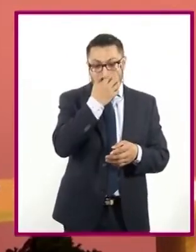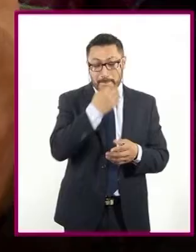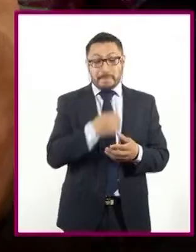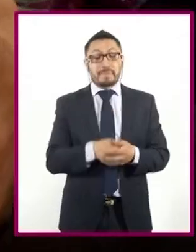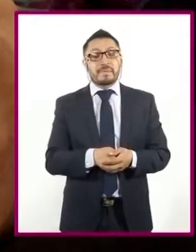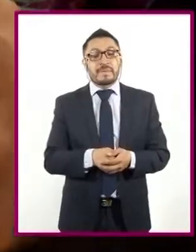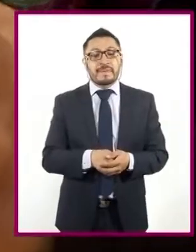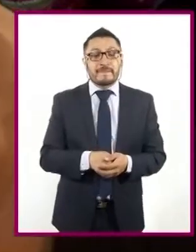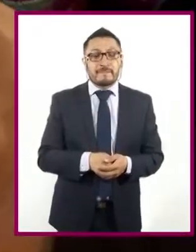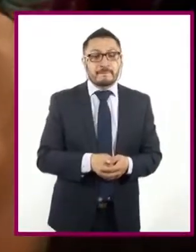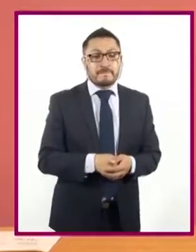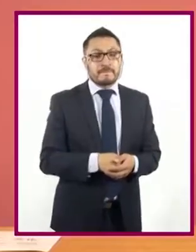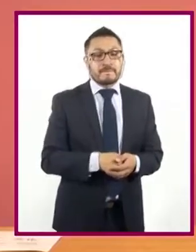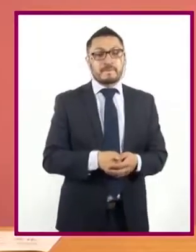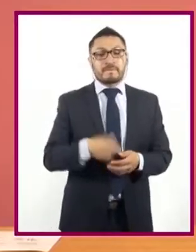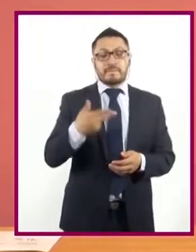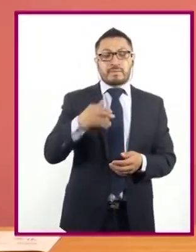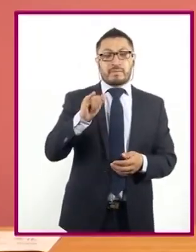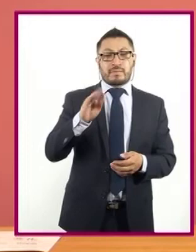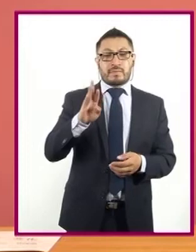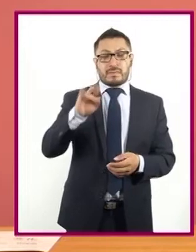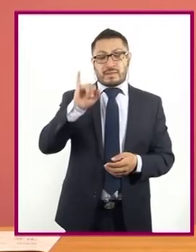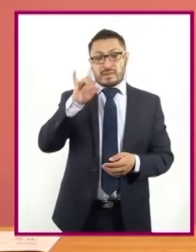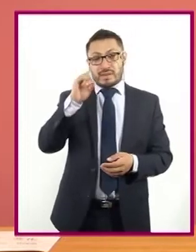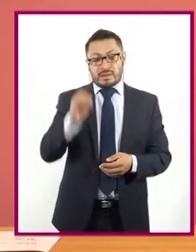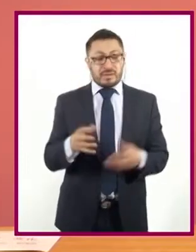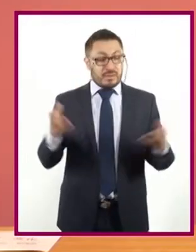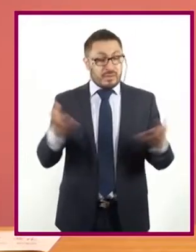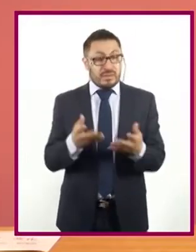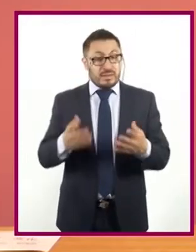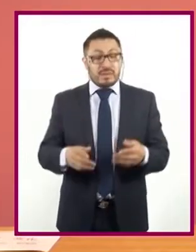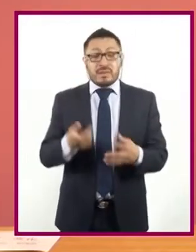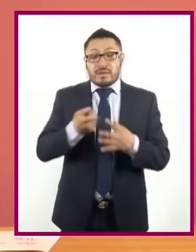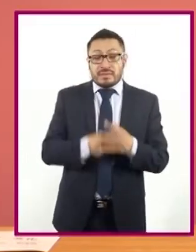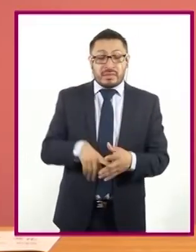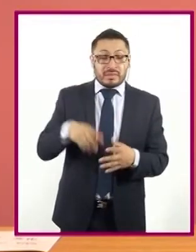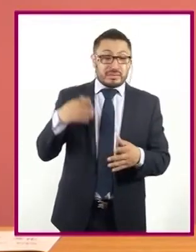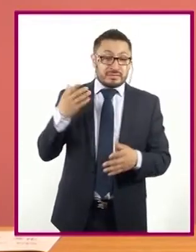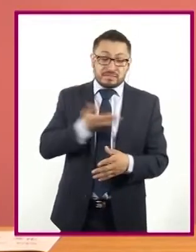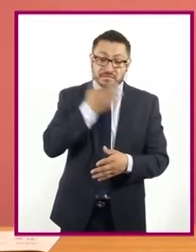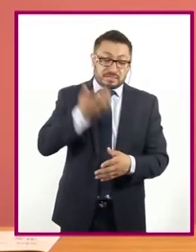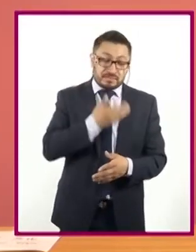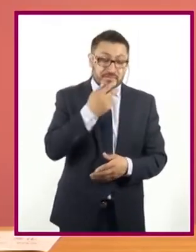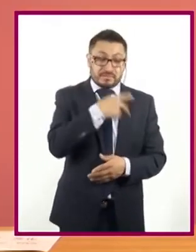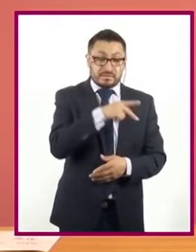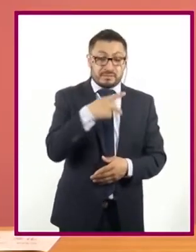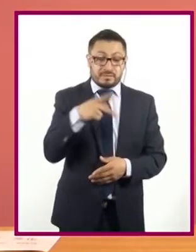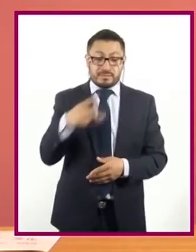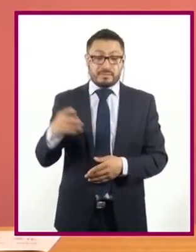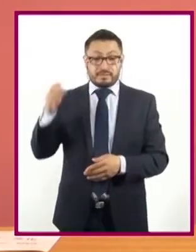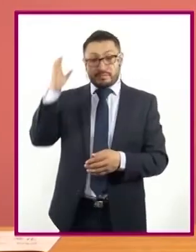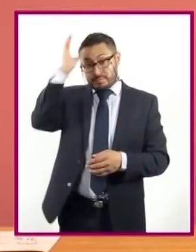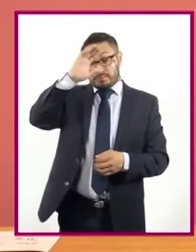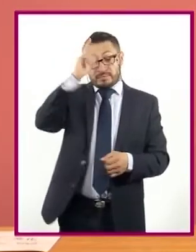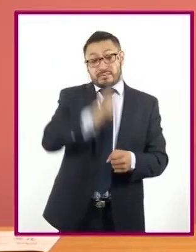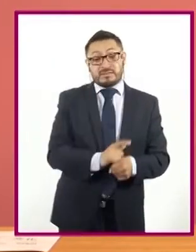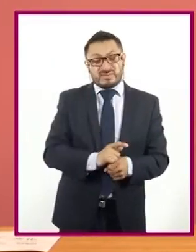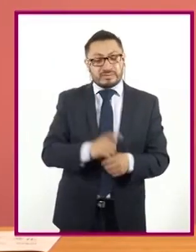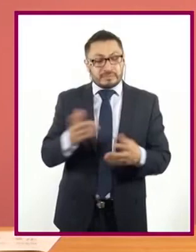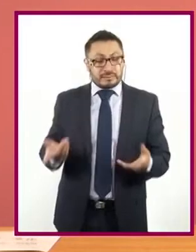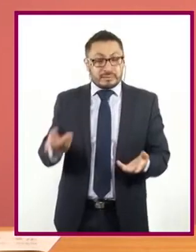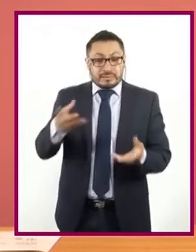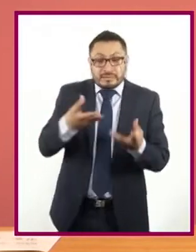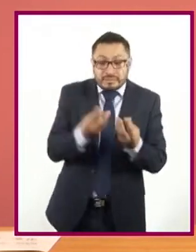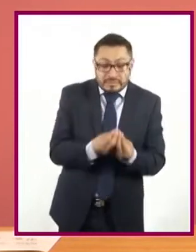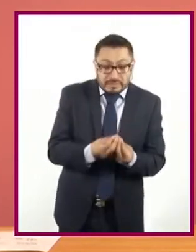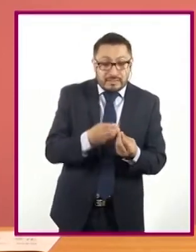Y dice: híbrido generado a partir de las costumbres propias de tantas civilizaciones que conformaron a este